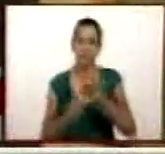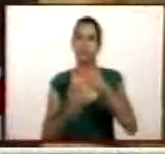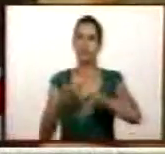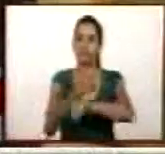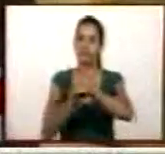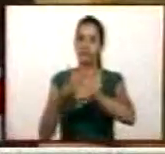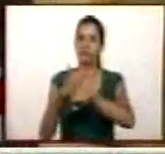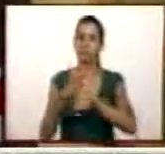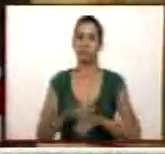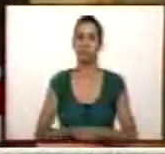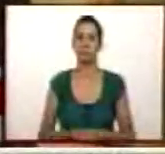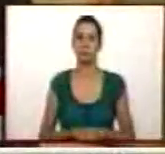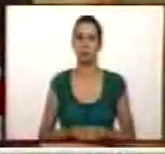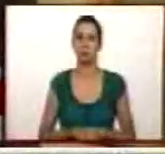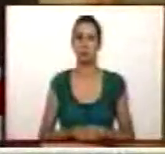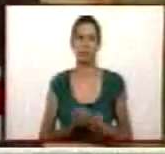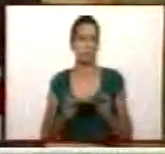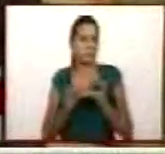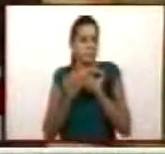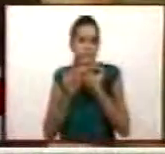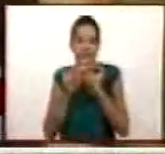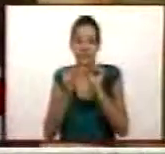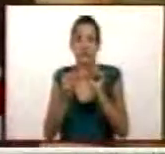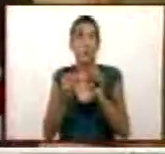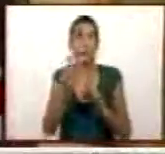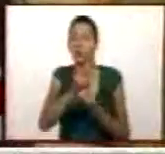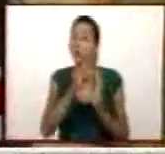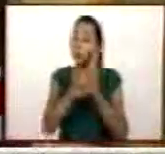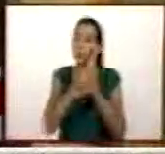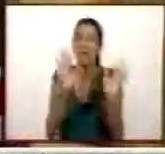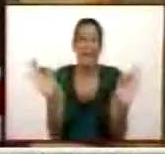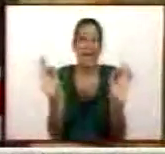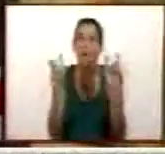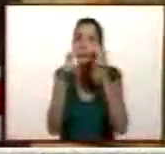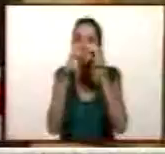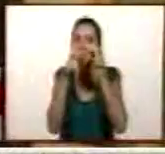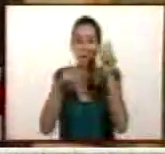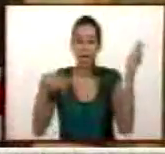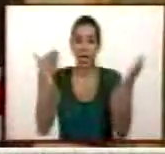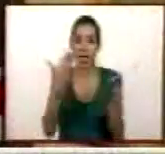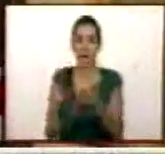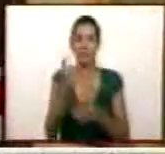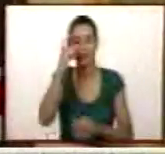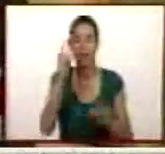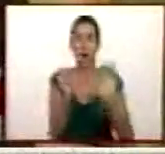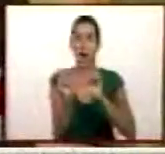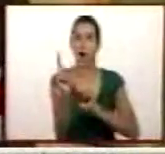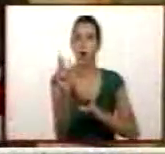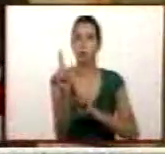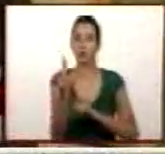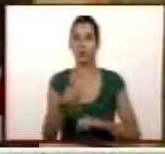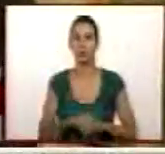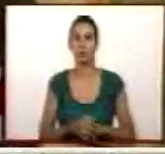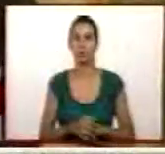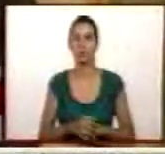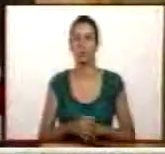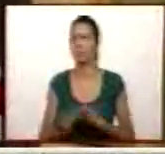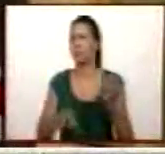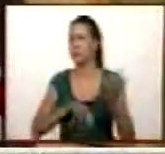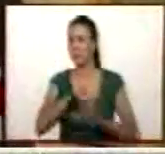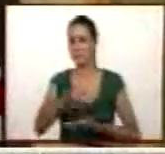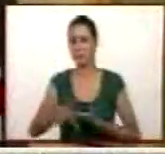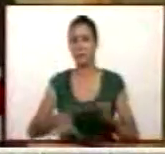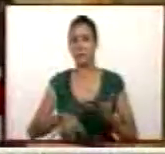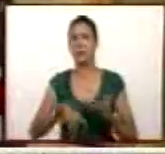democrático popular, que se mantuvieron en vigilia hasta el día 11, cuando se produjo el zarpazo fascista y la masacre